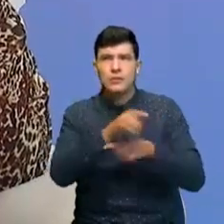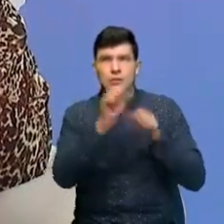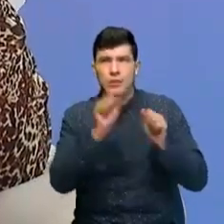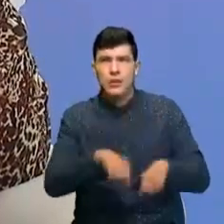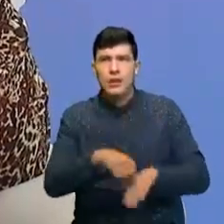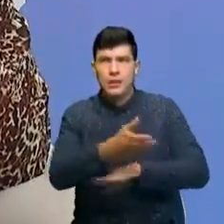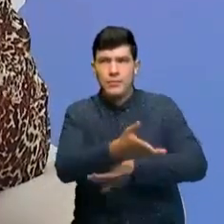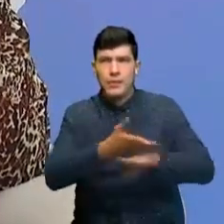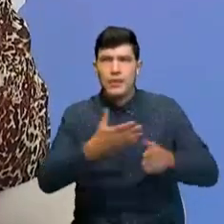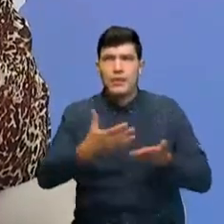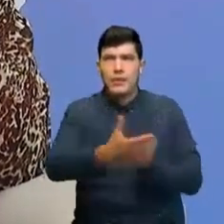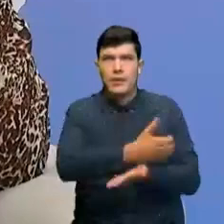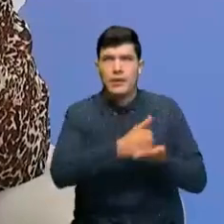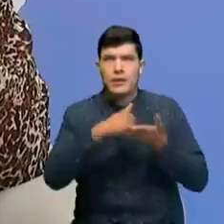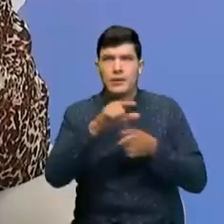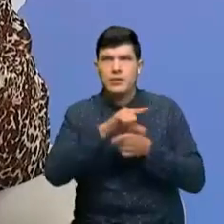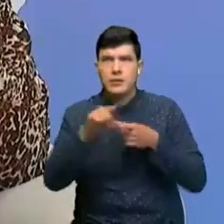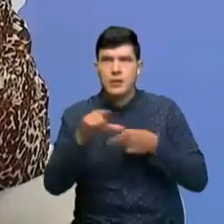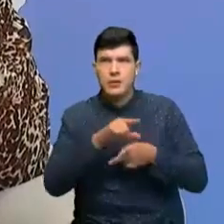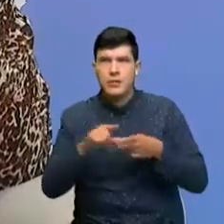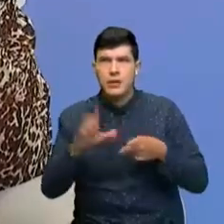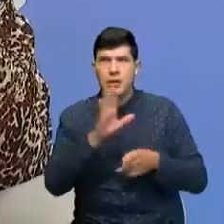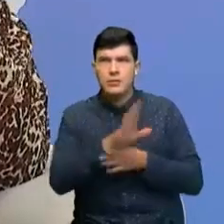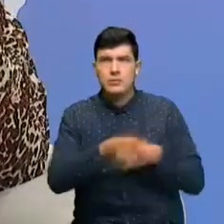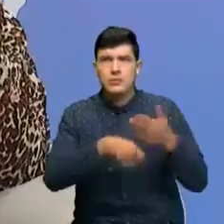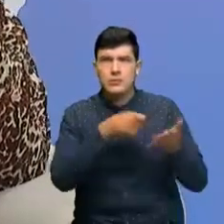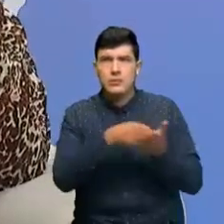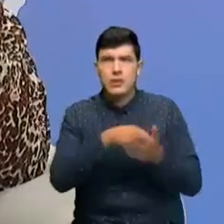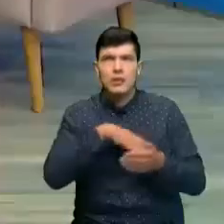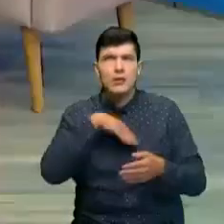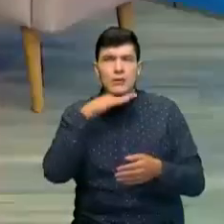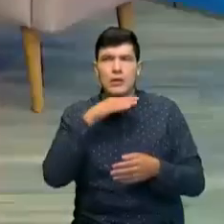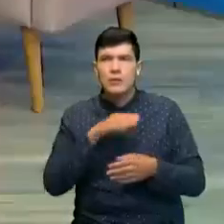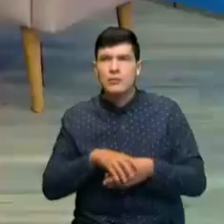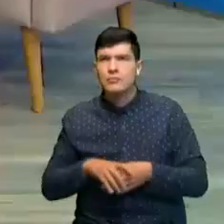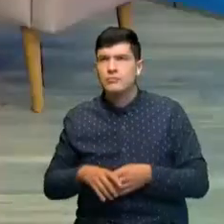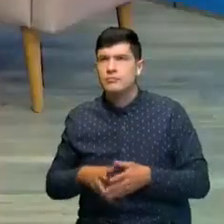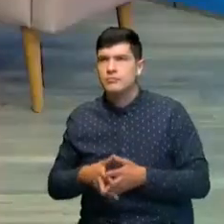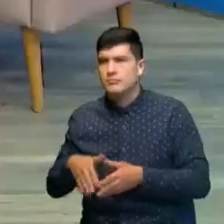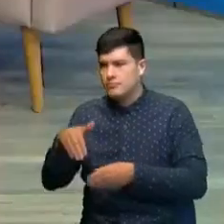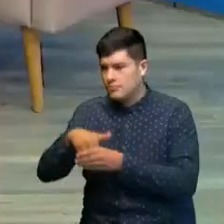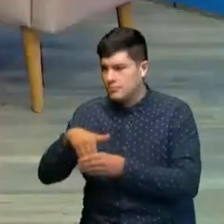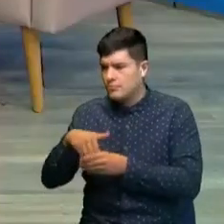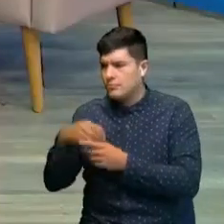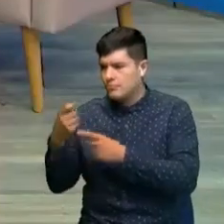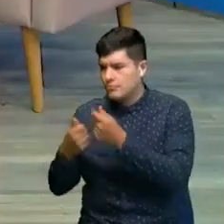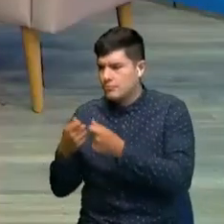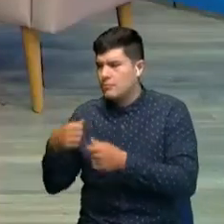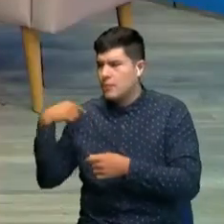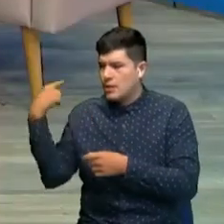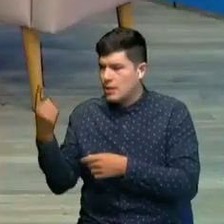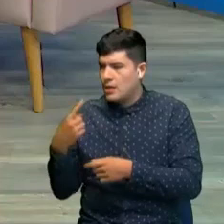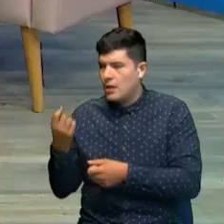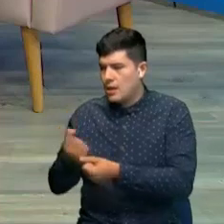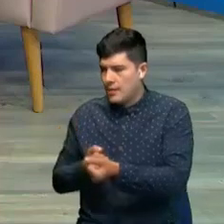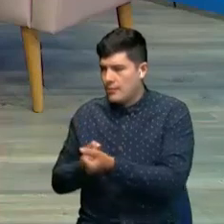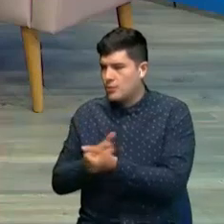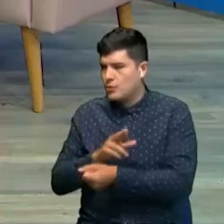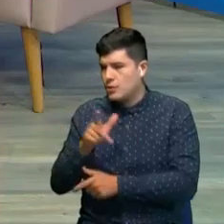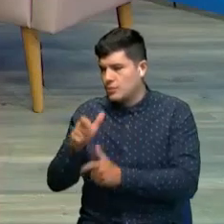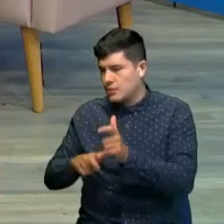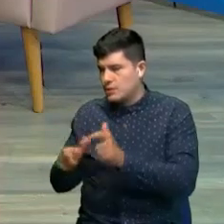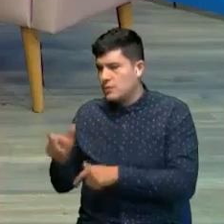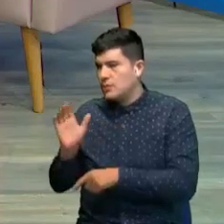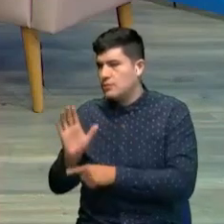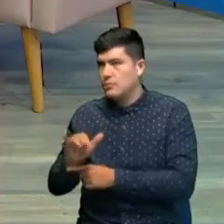para recuperar esas semanas que cotizó de más. Eso va para el fondo común. Sí, lógico, para el fondo para el común. Apoyo de otros que también